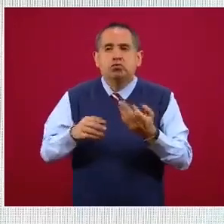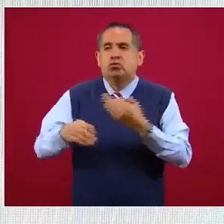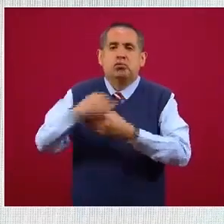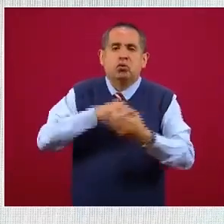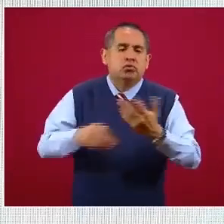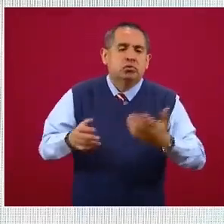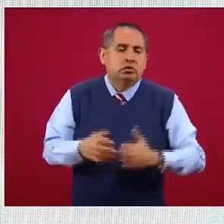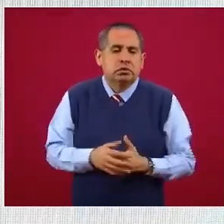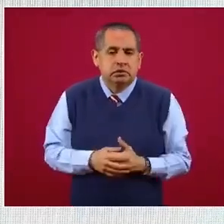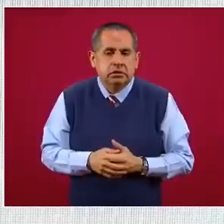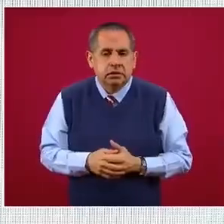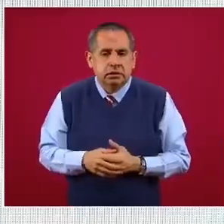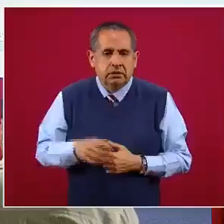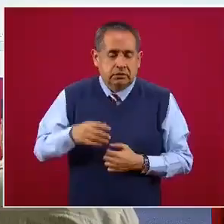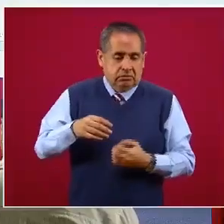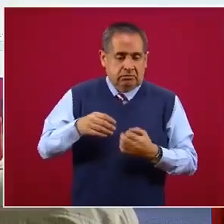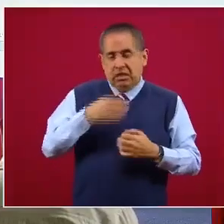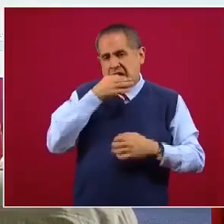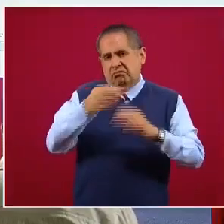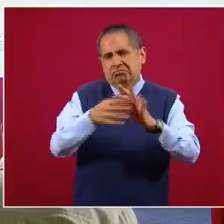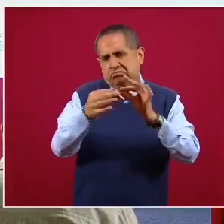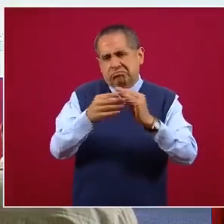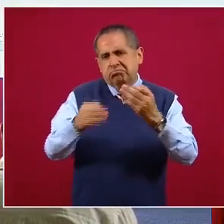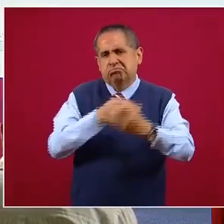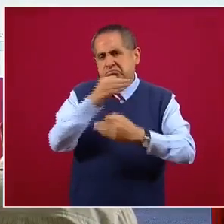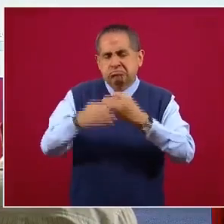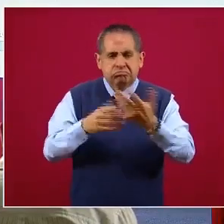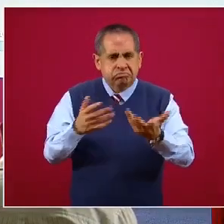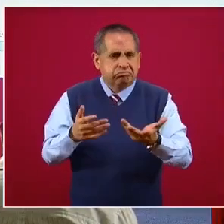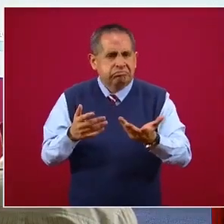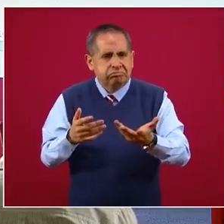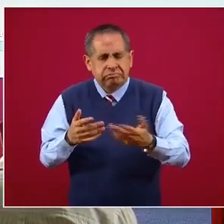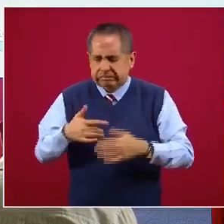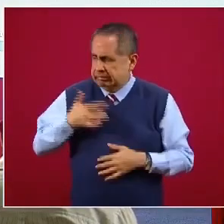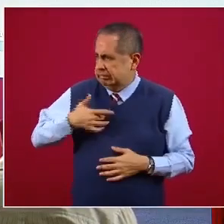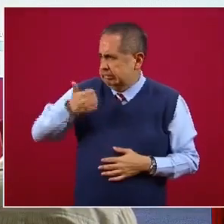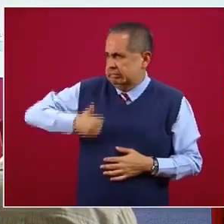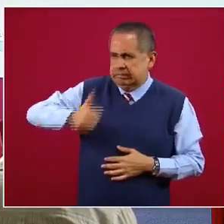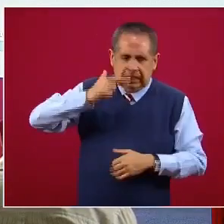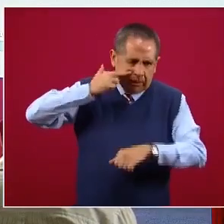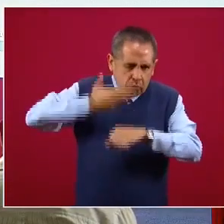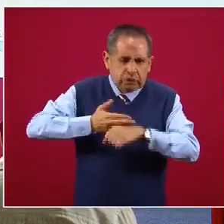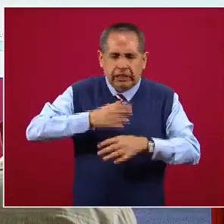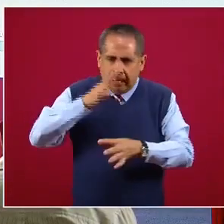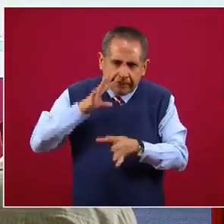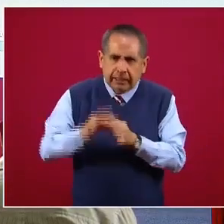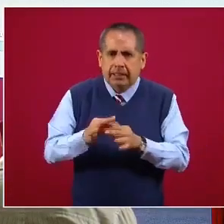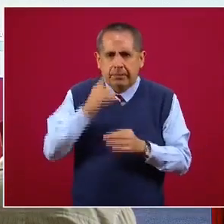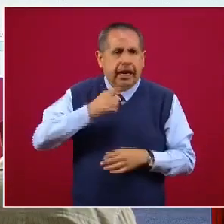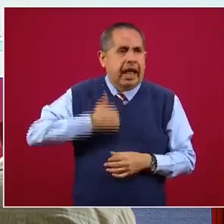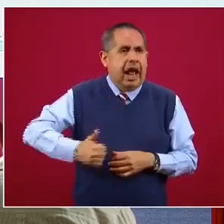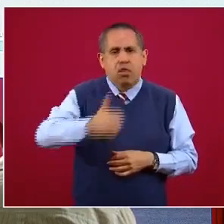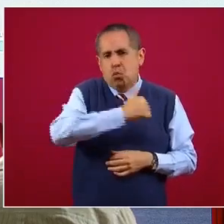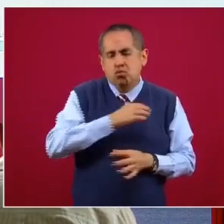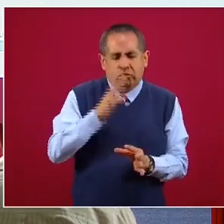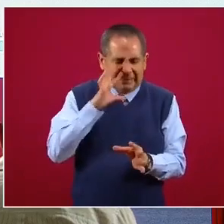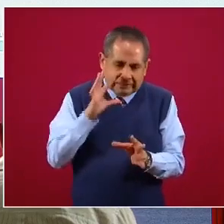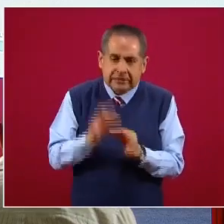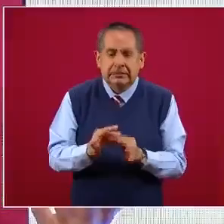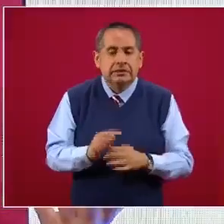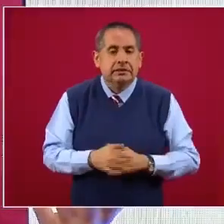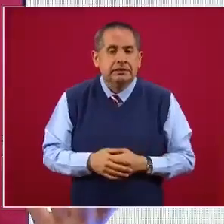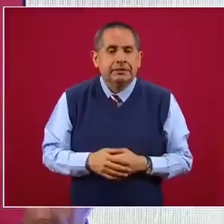nosotros, depende de todas y todos nosotros tener esta actitud para la nueva normalidad en forma ordenada. Si